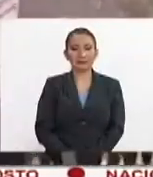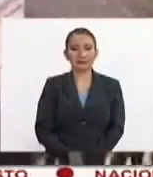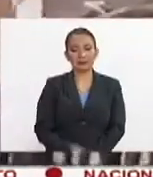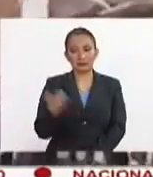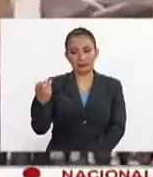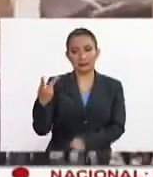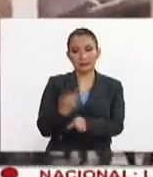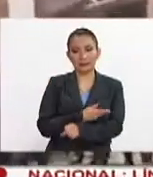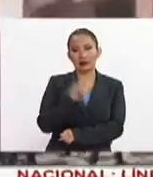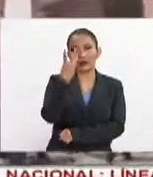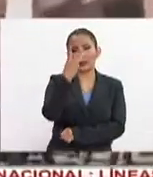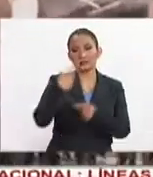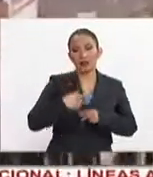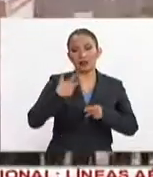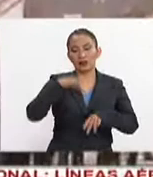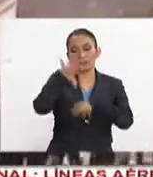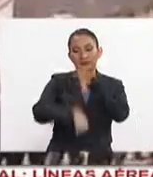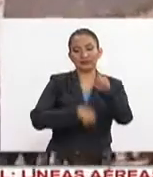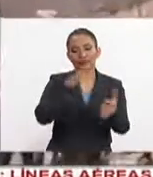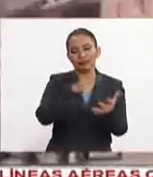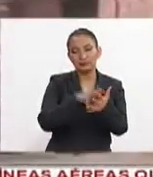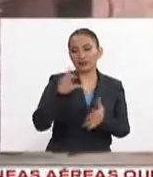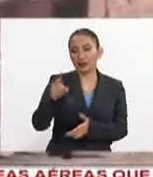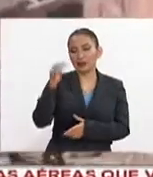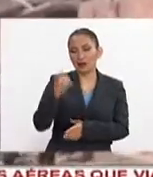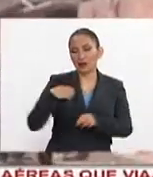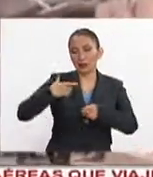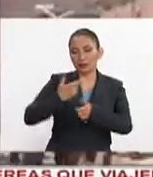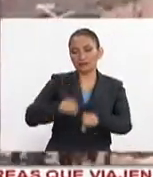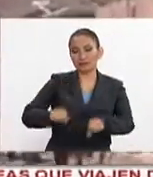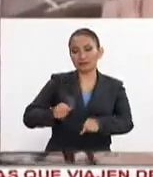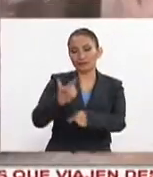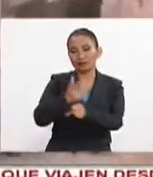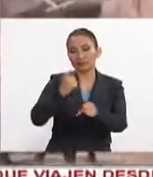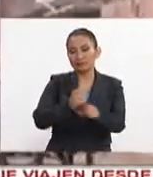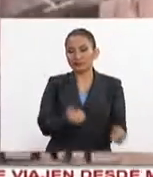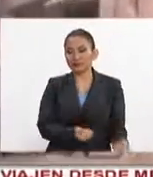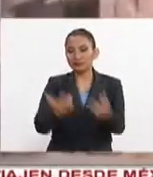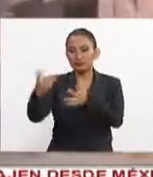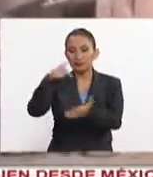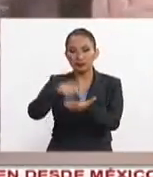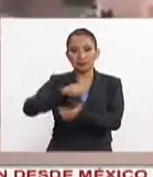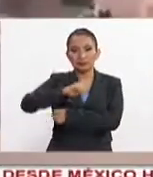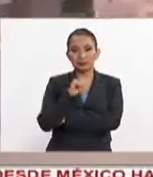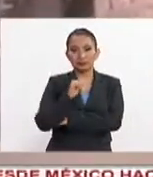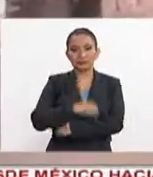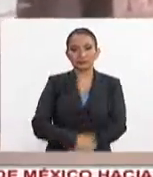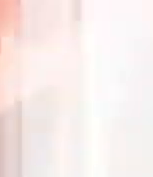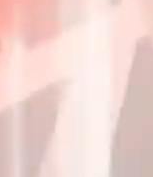Por estos hechos, 3 personas fueron detenidas y 39 mototaxis fueron remitidos al corralón.